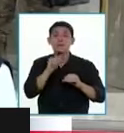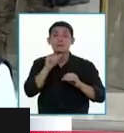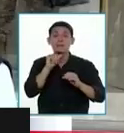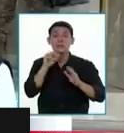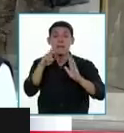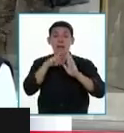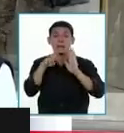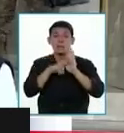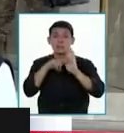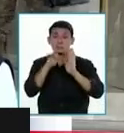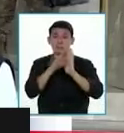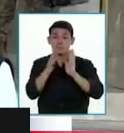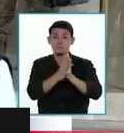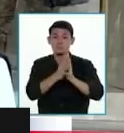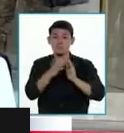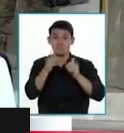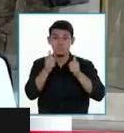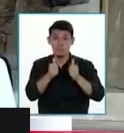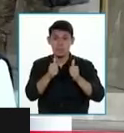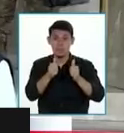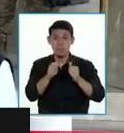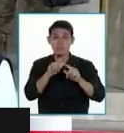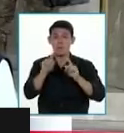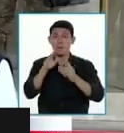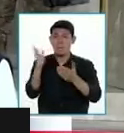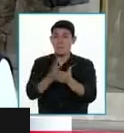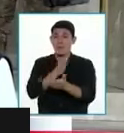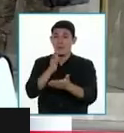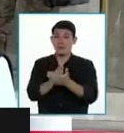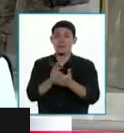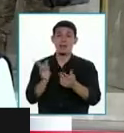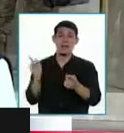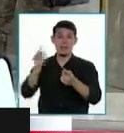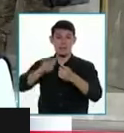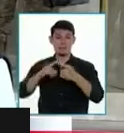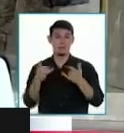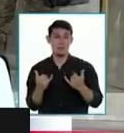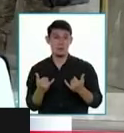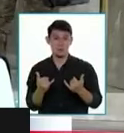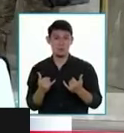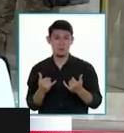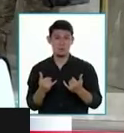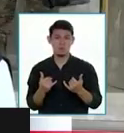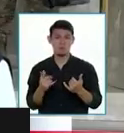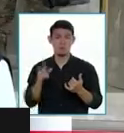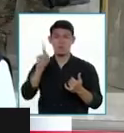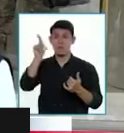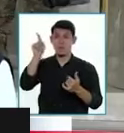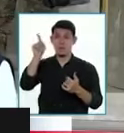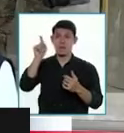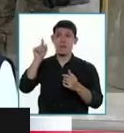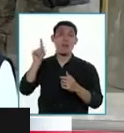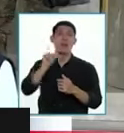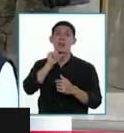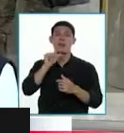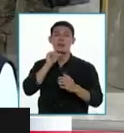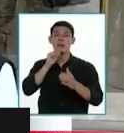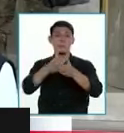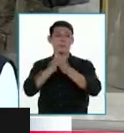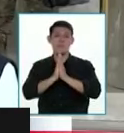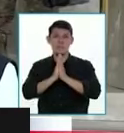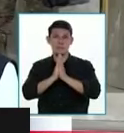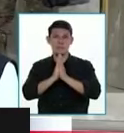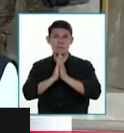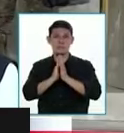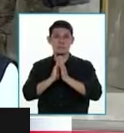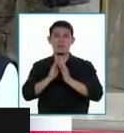registro formal. Y el problema es que hasta el momento no, Gamaleya no ha pedido un registro